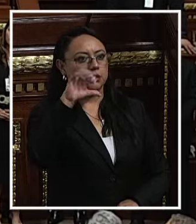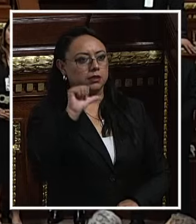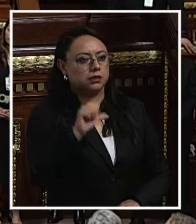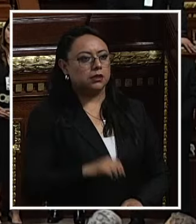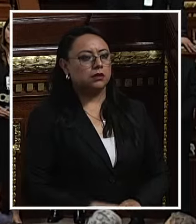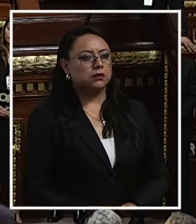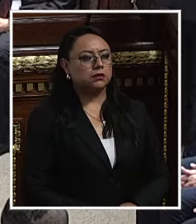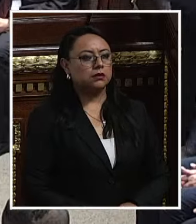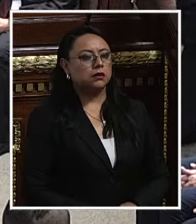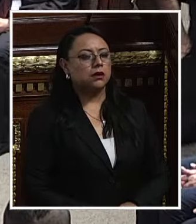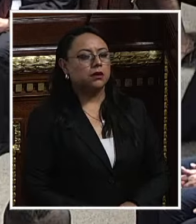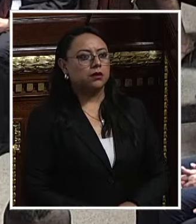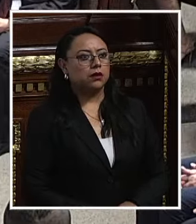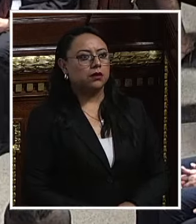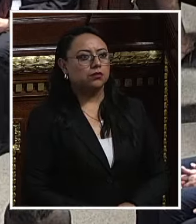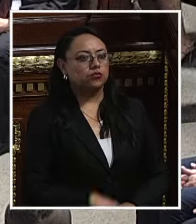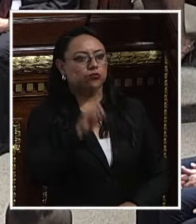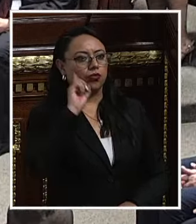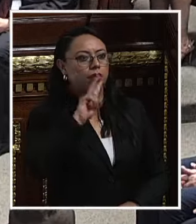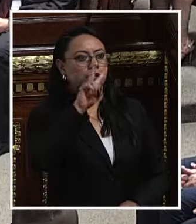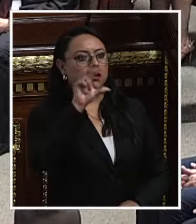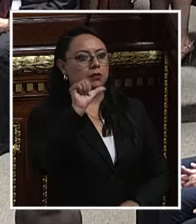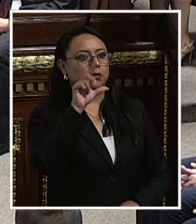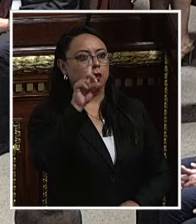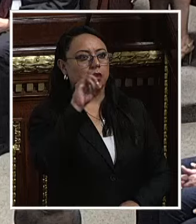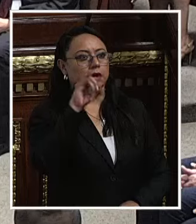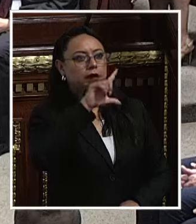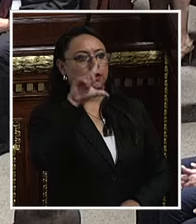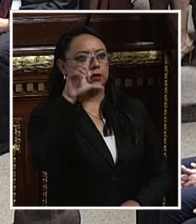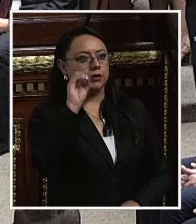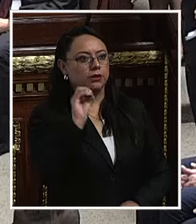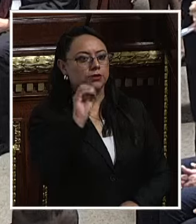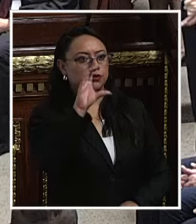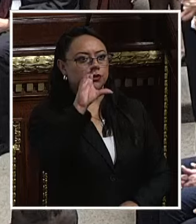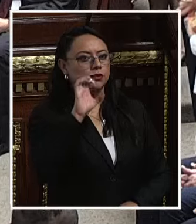Vadillo Obregón Cecilia.